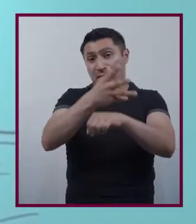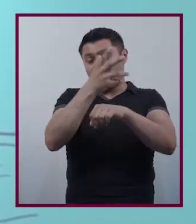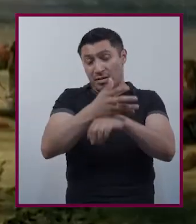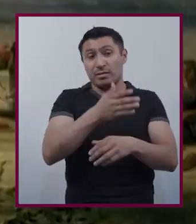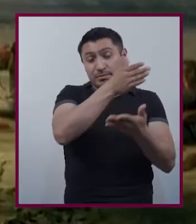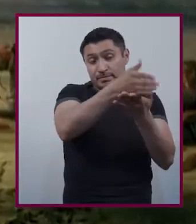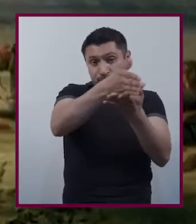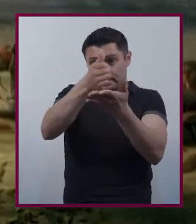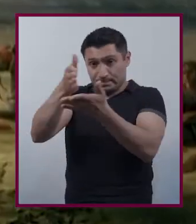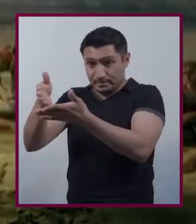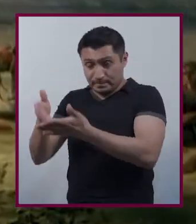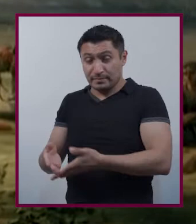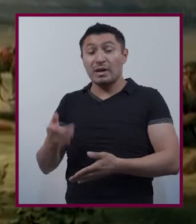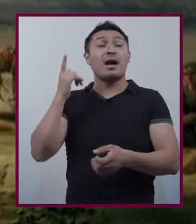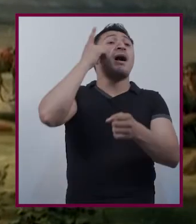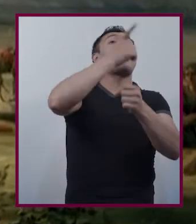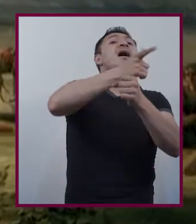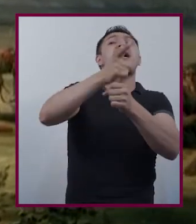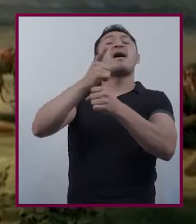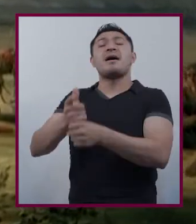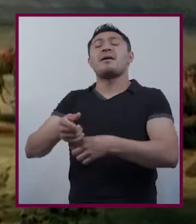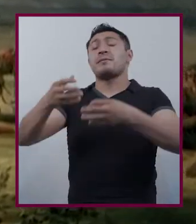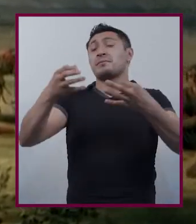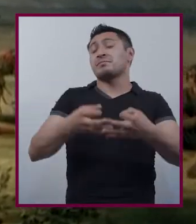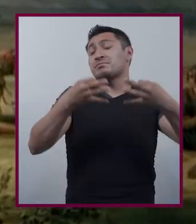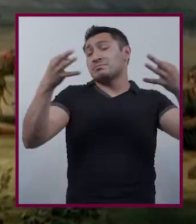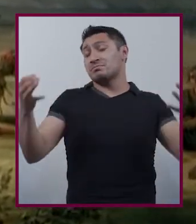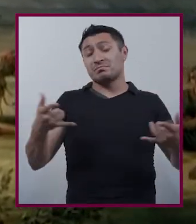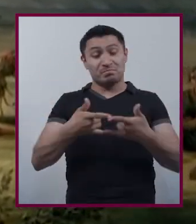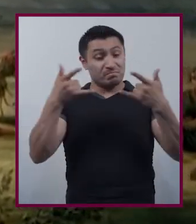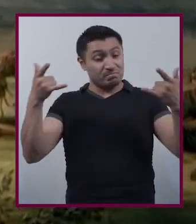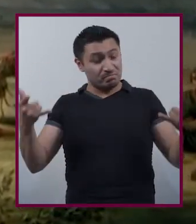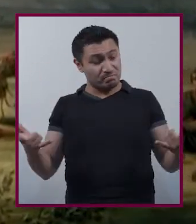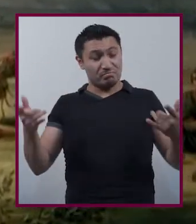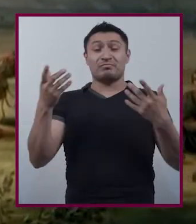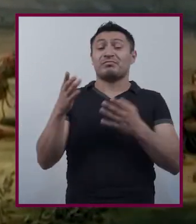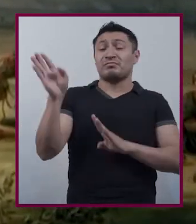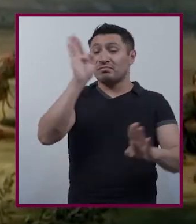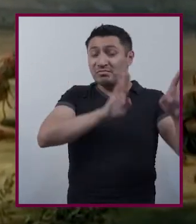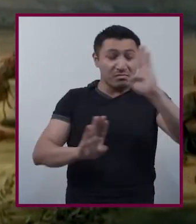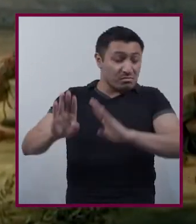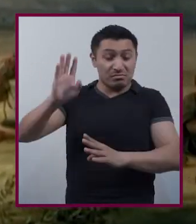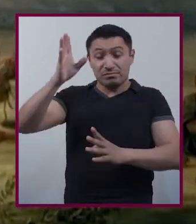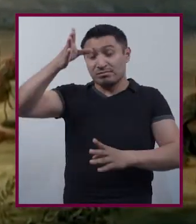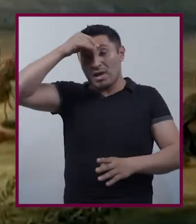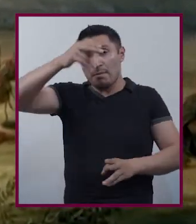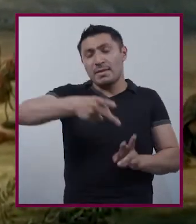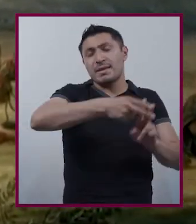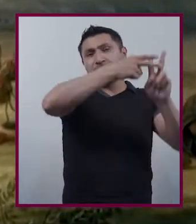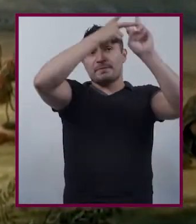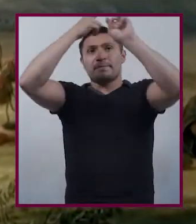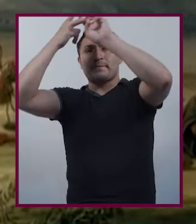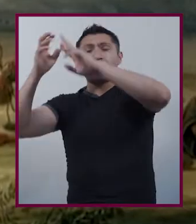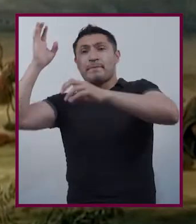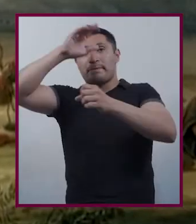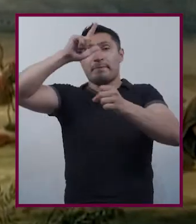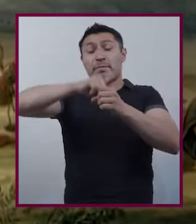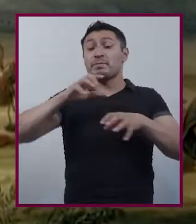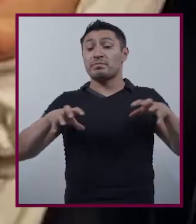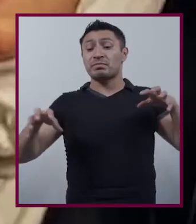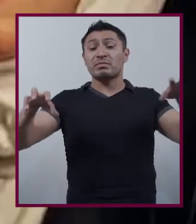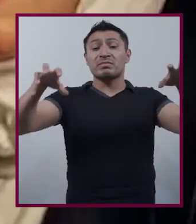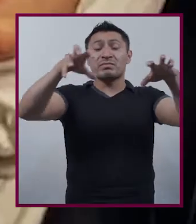Unidos, donde descubrió muestras geológicas y botánicas y aprendió de astronomía y de las culturas